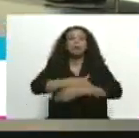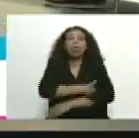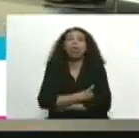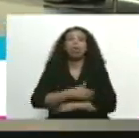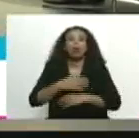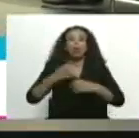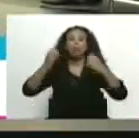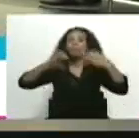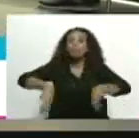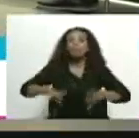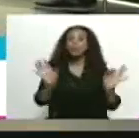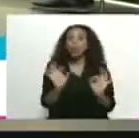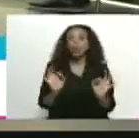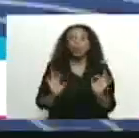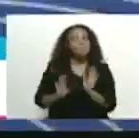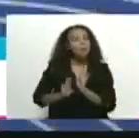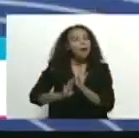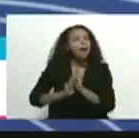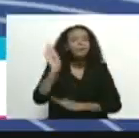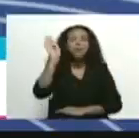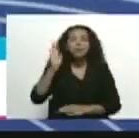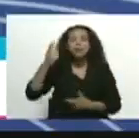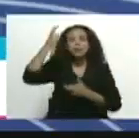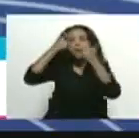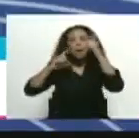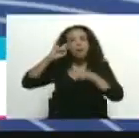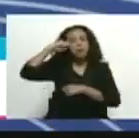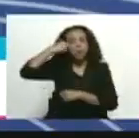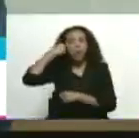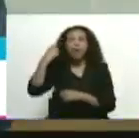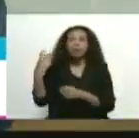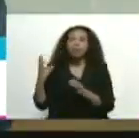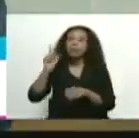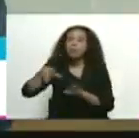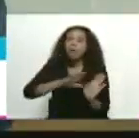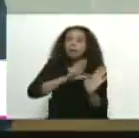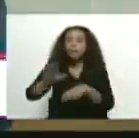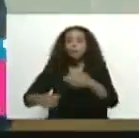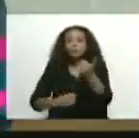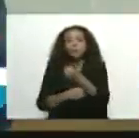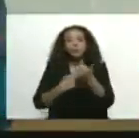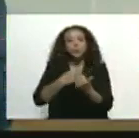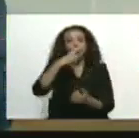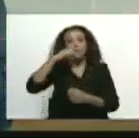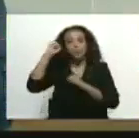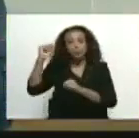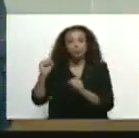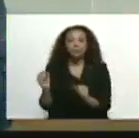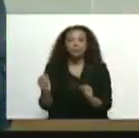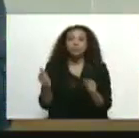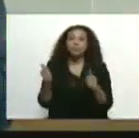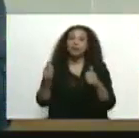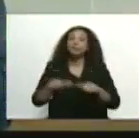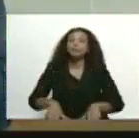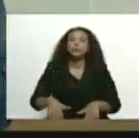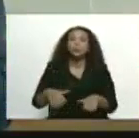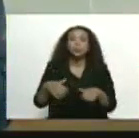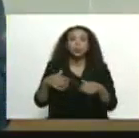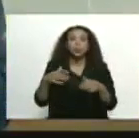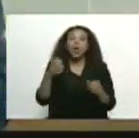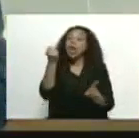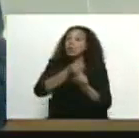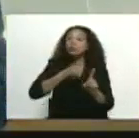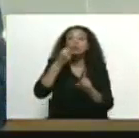el proceso revolucionario de nuestro comandante Chávez y que actualmente usted sigue. Bueno, rendirse jamás,